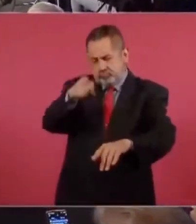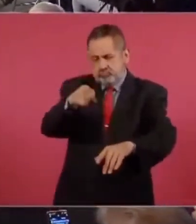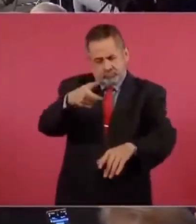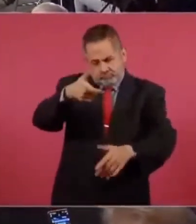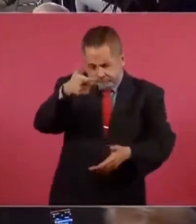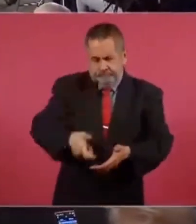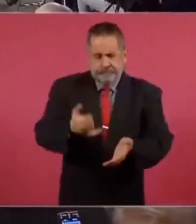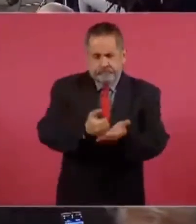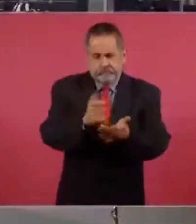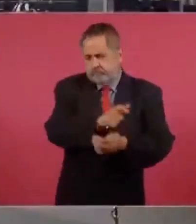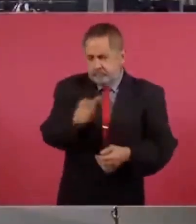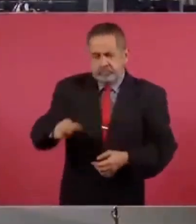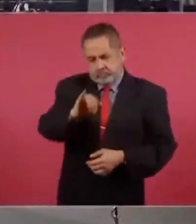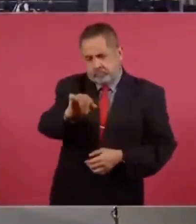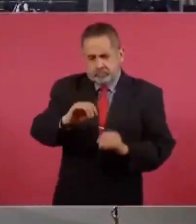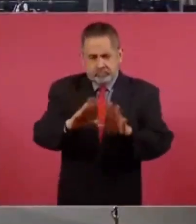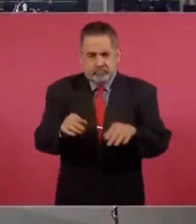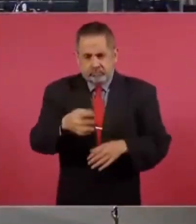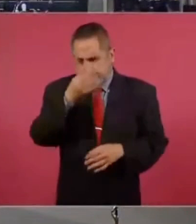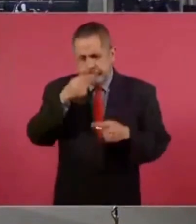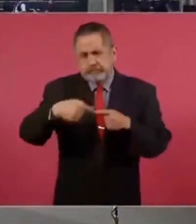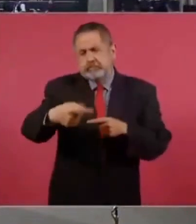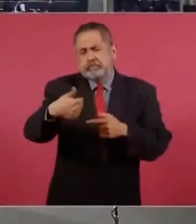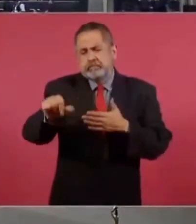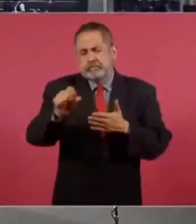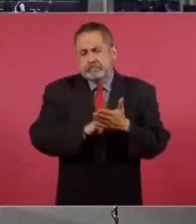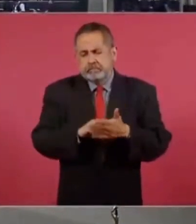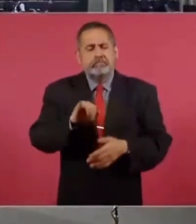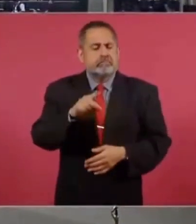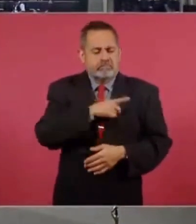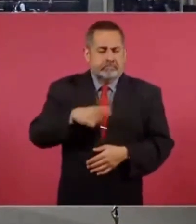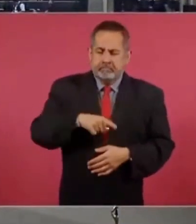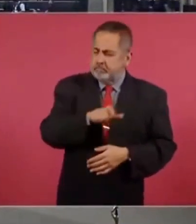impuestos? Sí, en 6 meses sabemos.